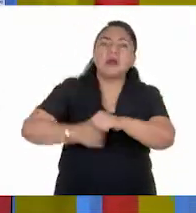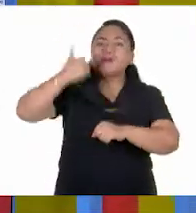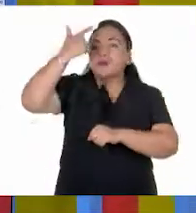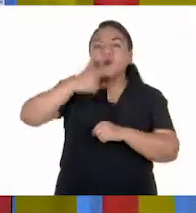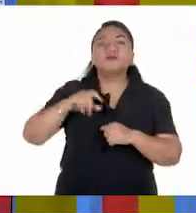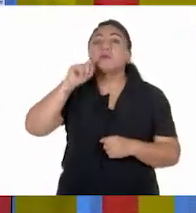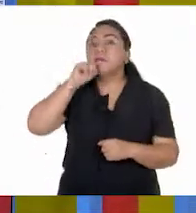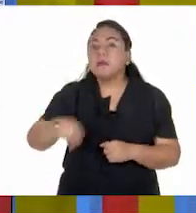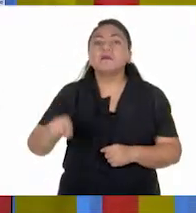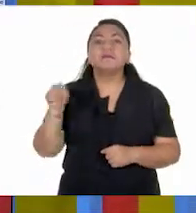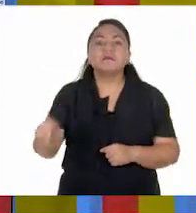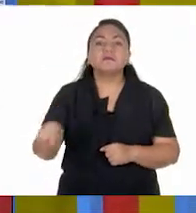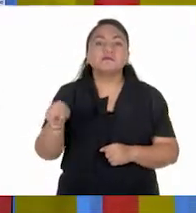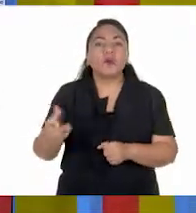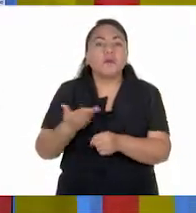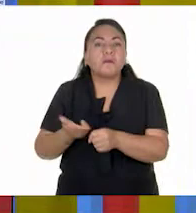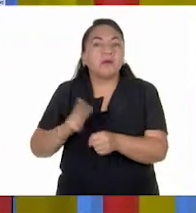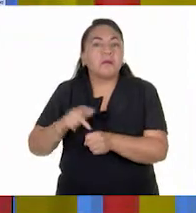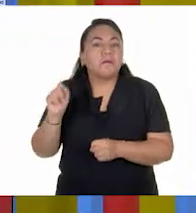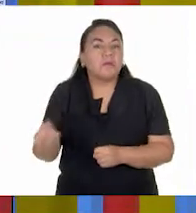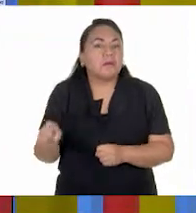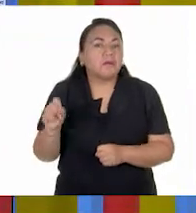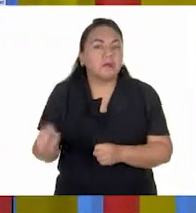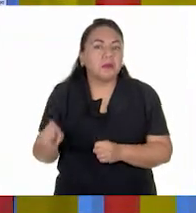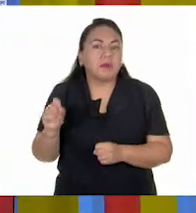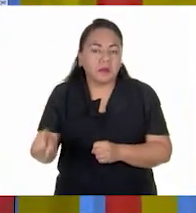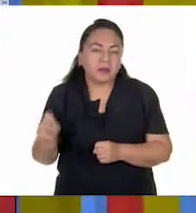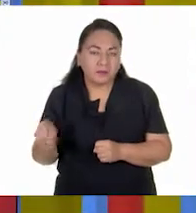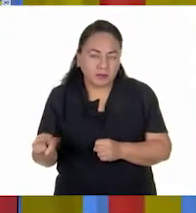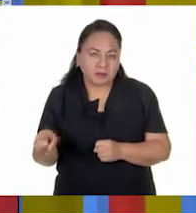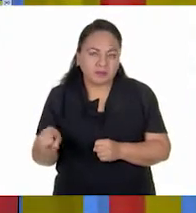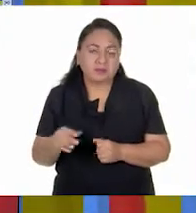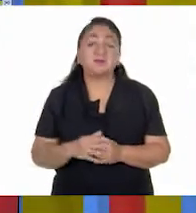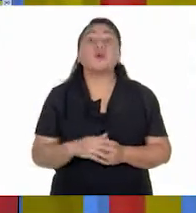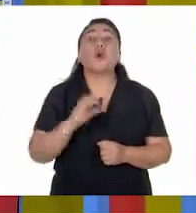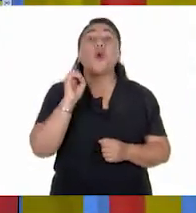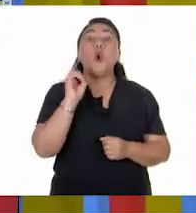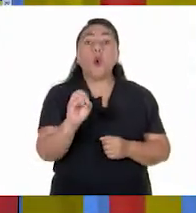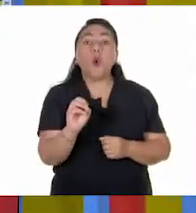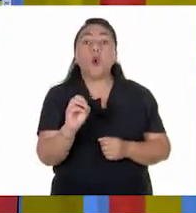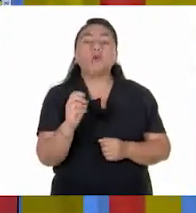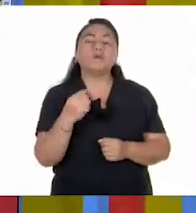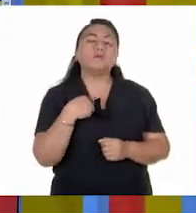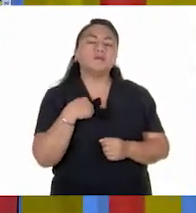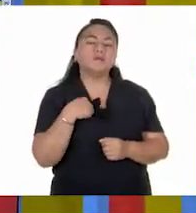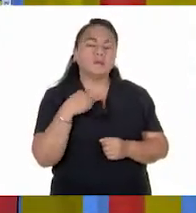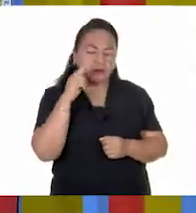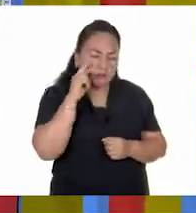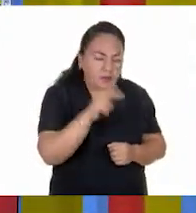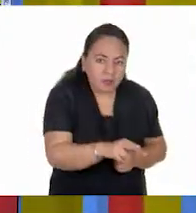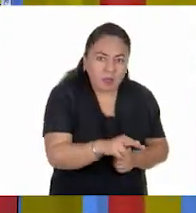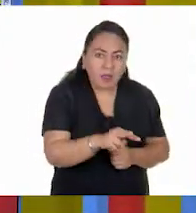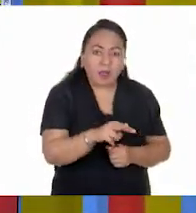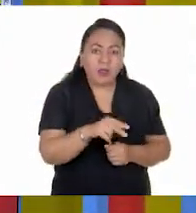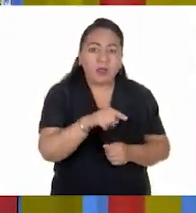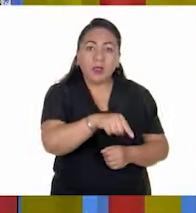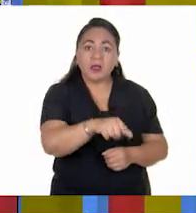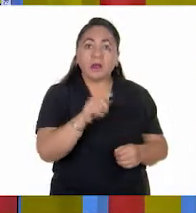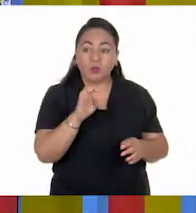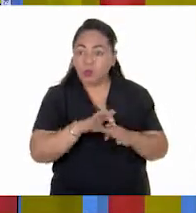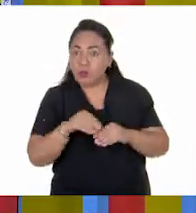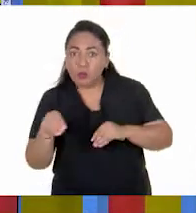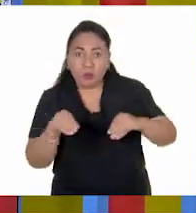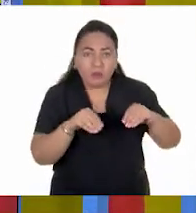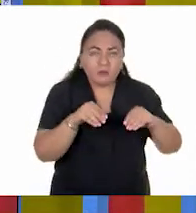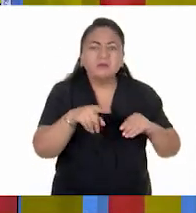noche, siempre va a estar ahí el hospital. Y si yo tomo como referencia algo que se pueda mover, ¿qué